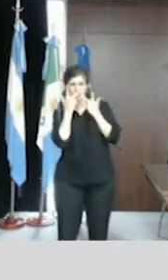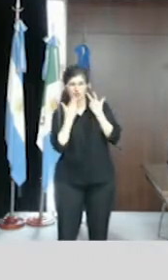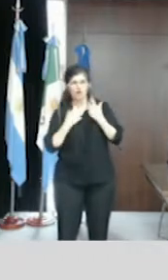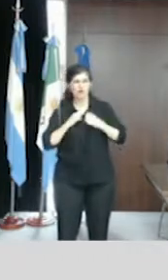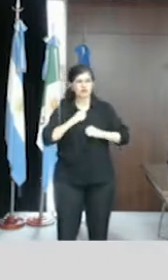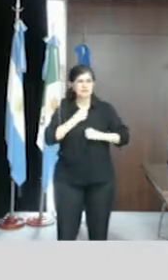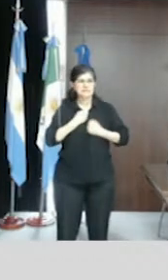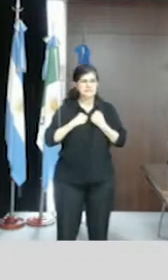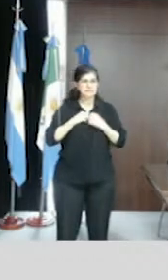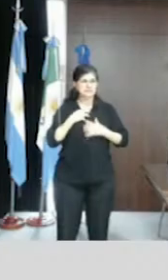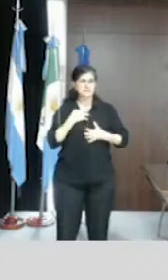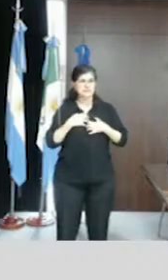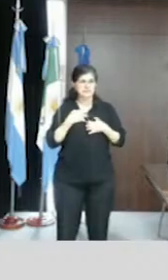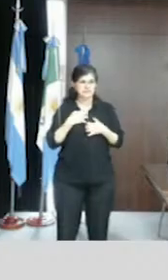ansiedad.